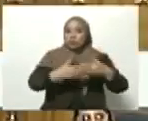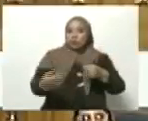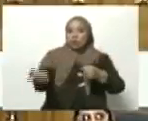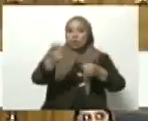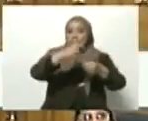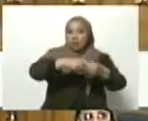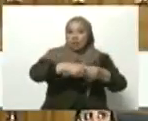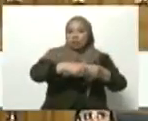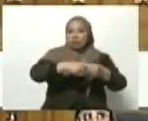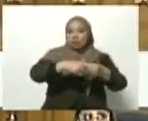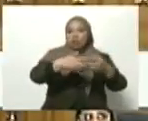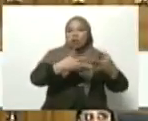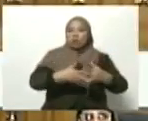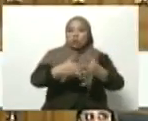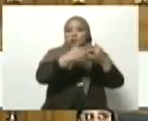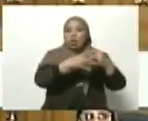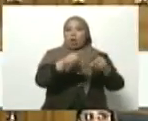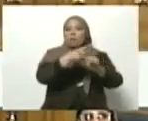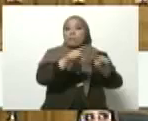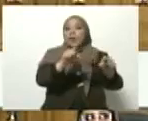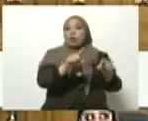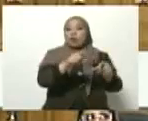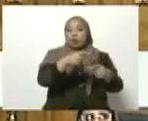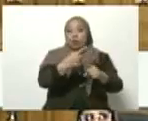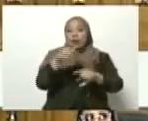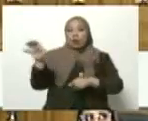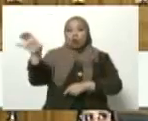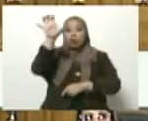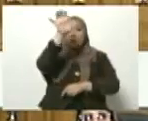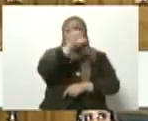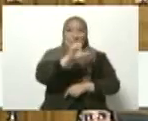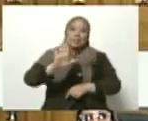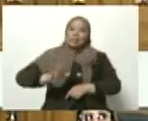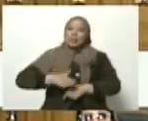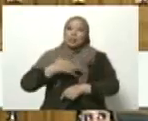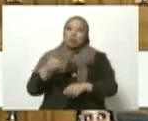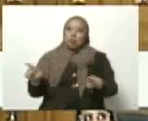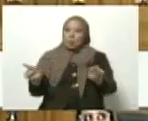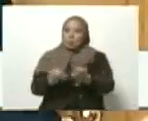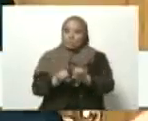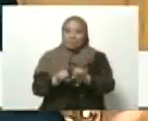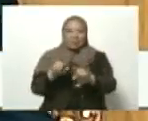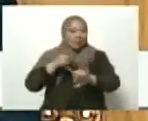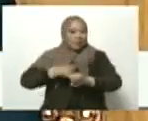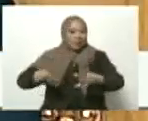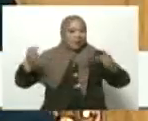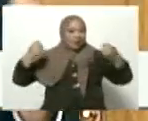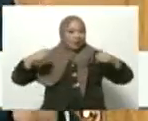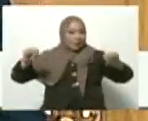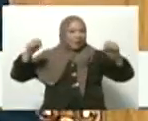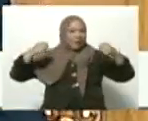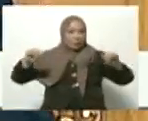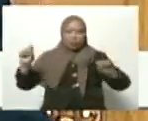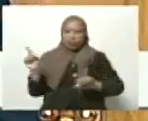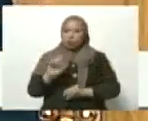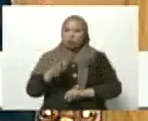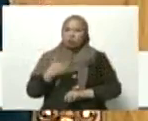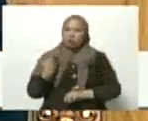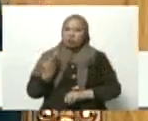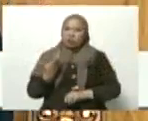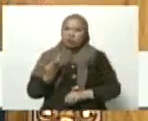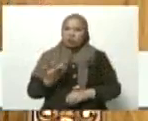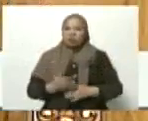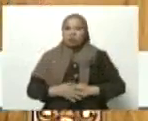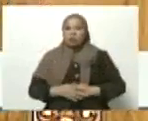Estados Unidos, no fuera. Ellos dentro de Estados Unidos decidan lo que decidan, pero ellos quieren aplicar sus leyes en todo el mundo. Y si ellos deciden algo, quieren que el resto de